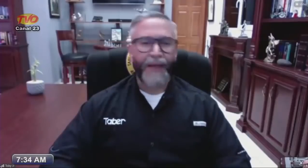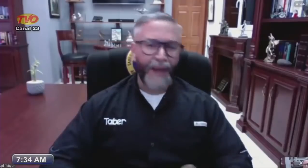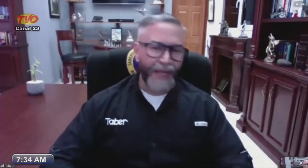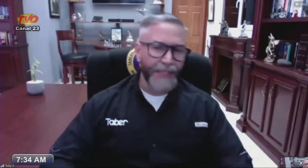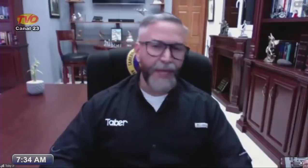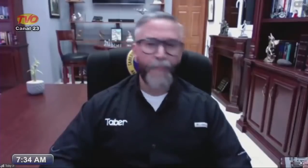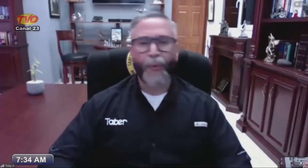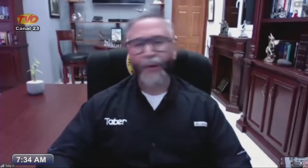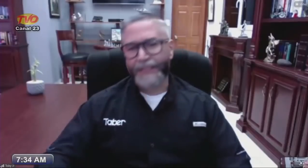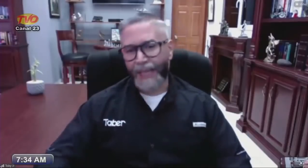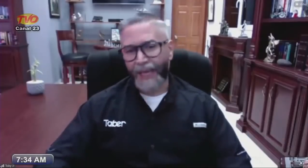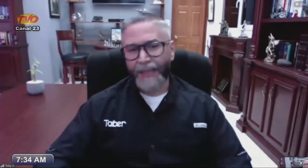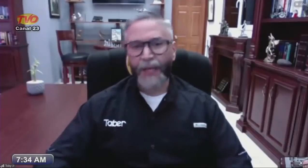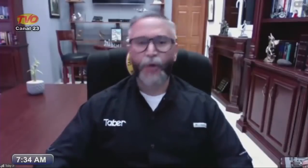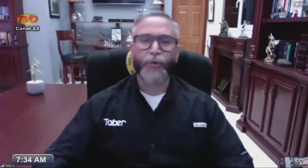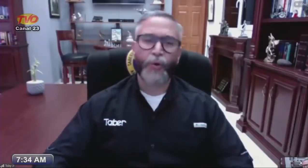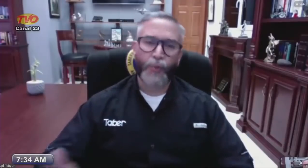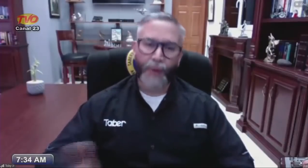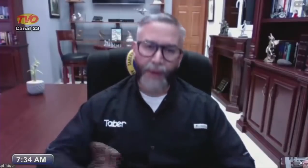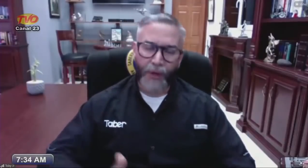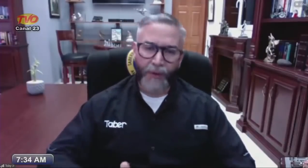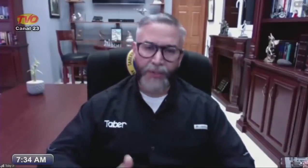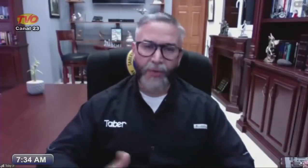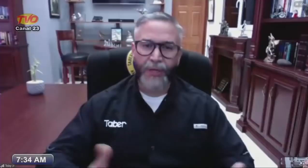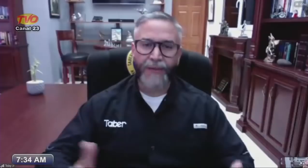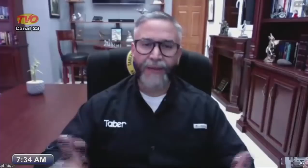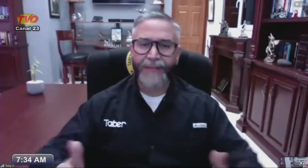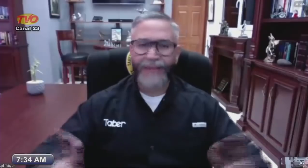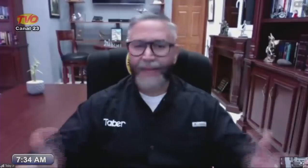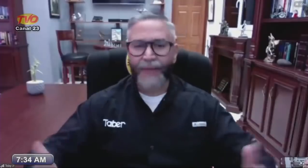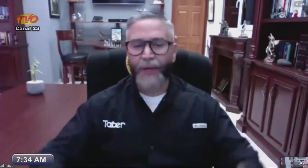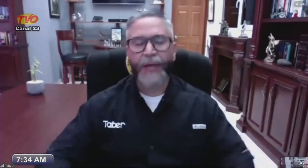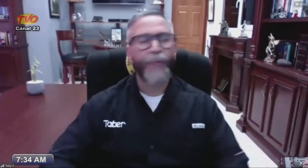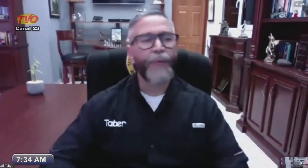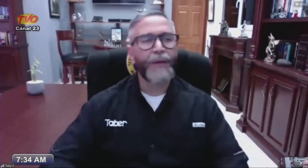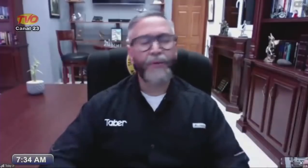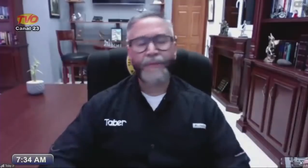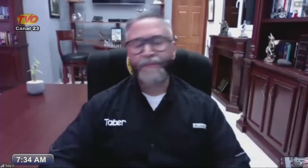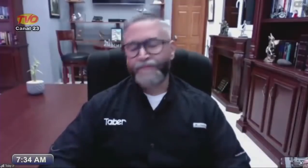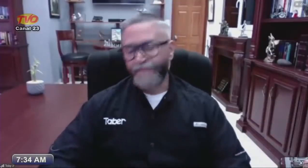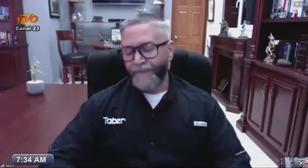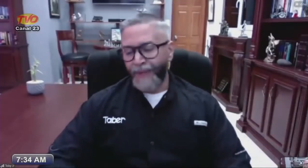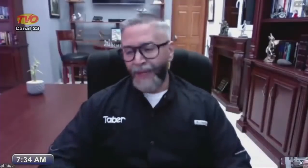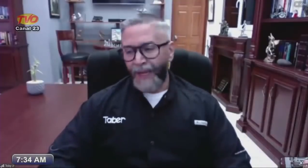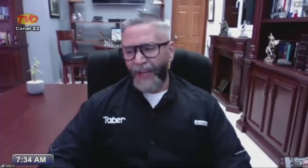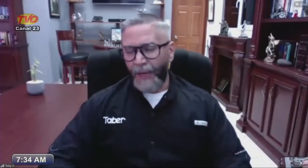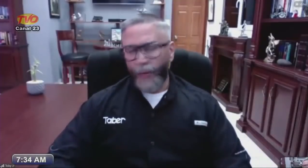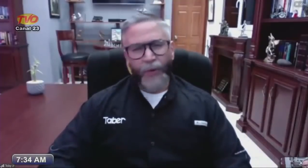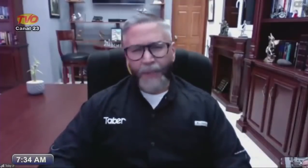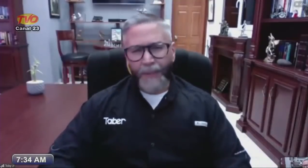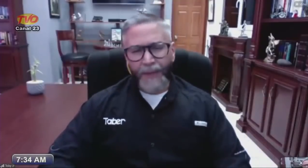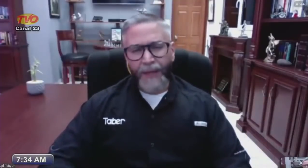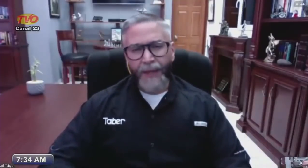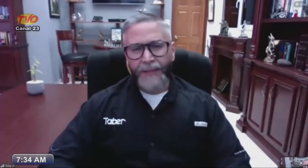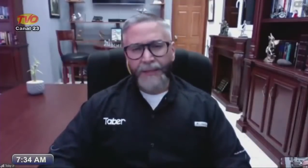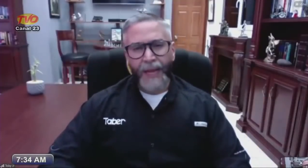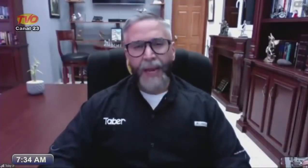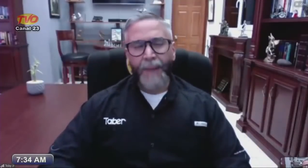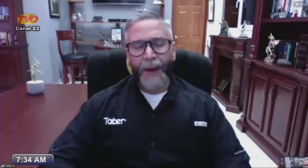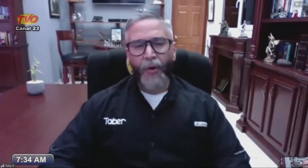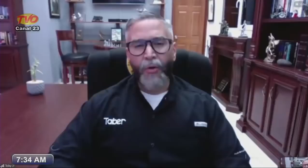por la derecha por la izquierda y otro la nueva renovación que estaba saliendo en aquel momento y curiosamente